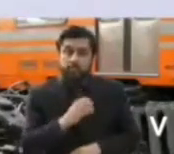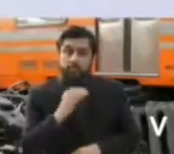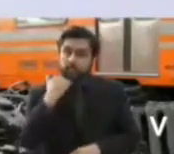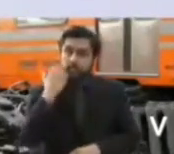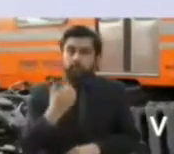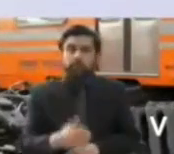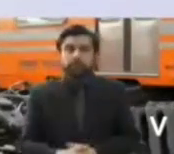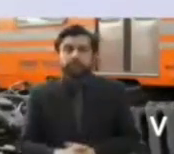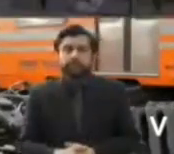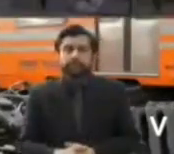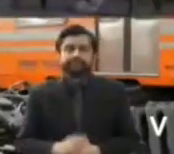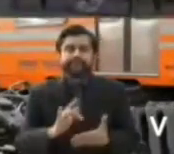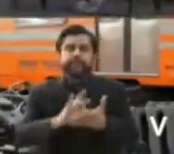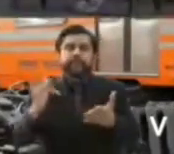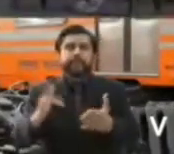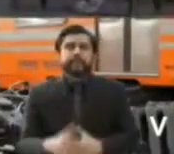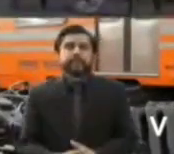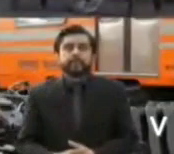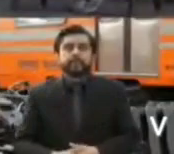hoy. Muchas gracias.